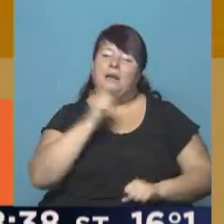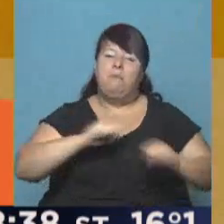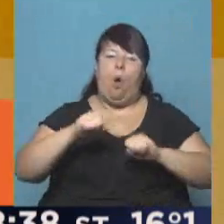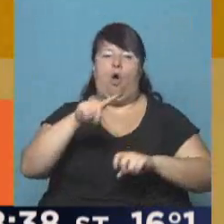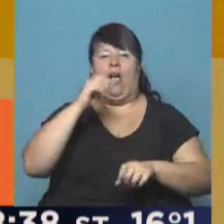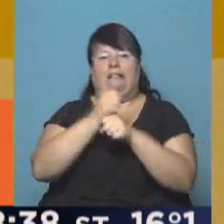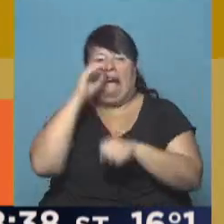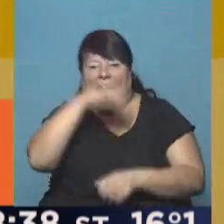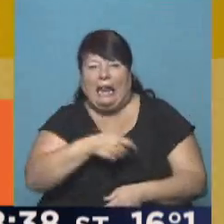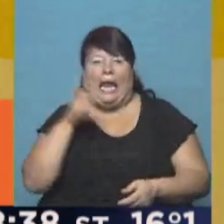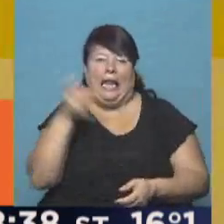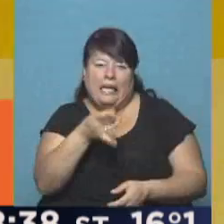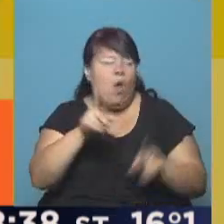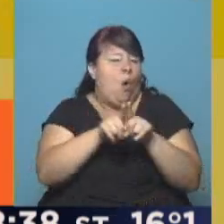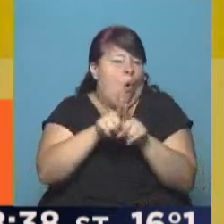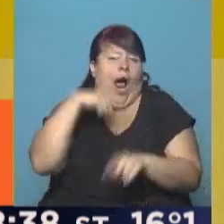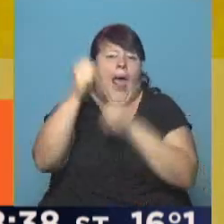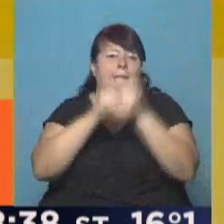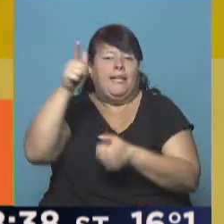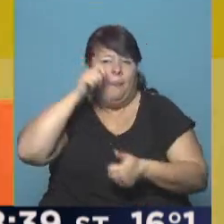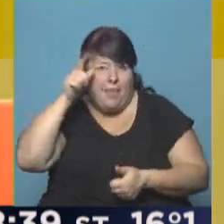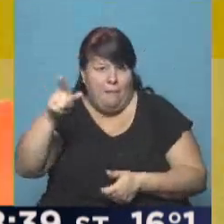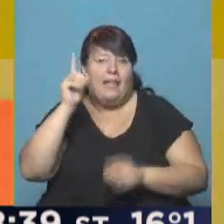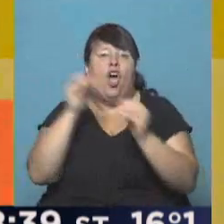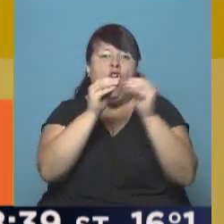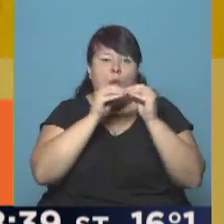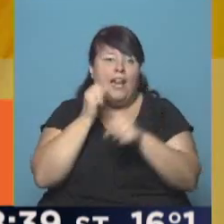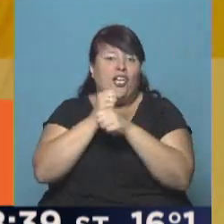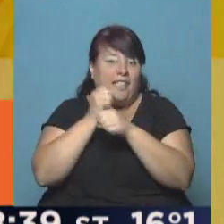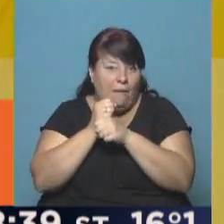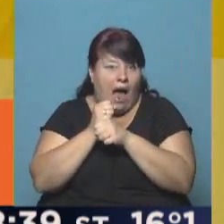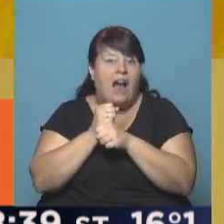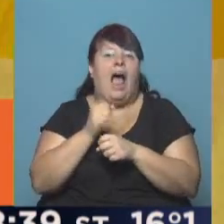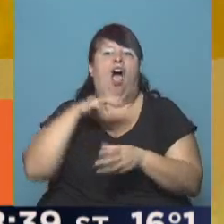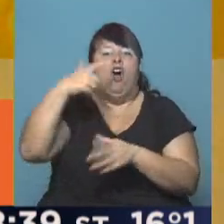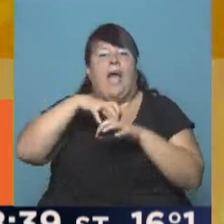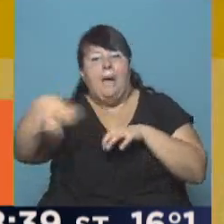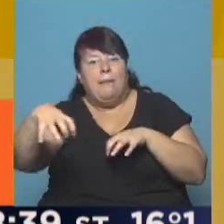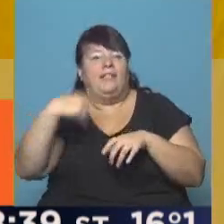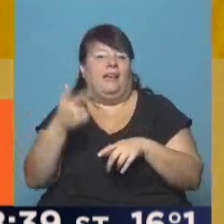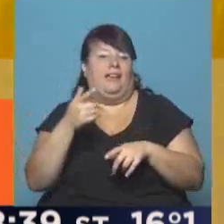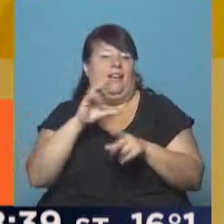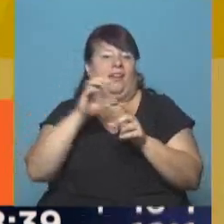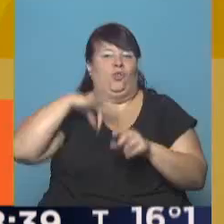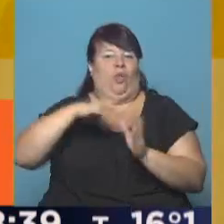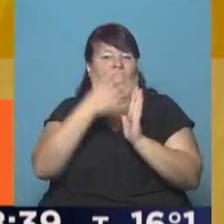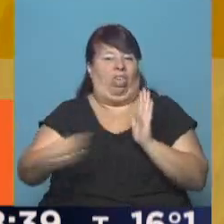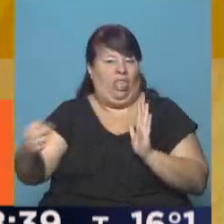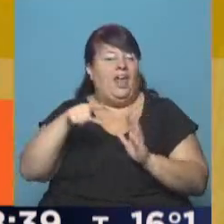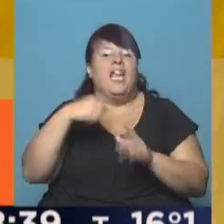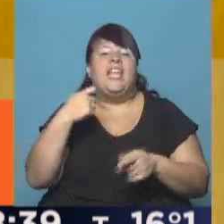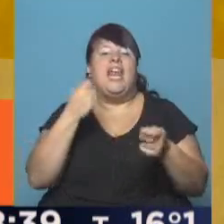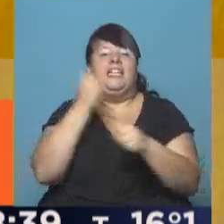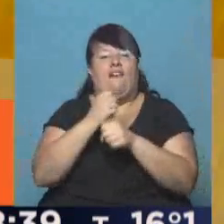flexibilizar a los trabajadores como sucede con las plantas de mar del plata donde muchos compañeros trabajan a través de agencias que directamente le robe una parte del salario lo que quieren de